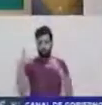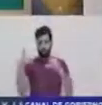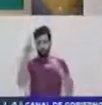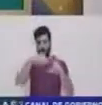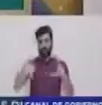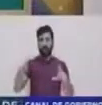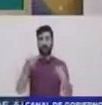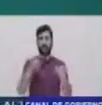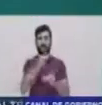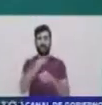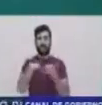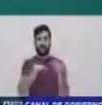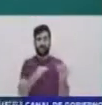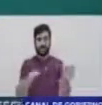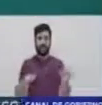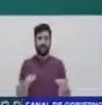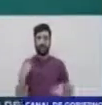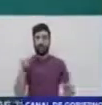la célula